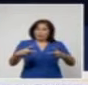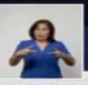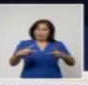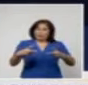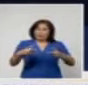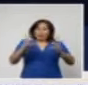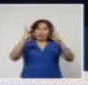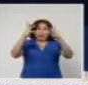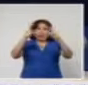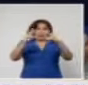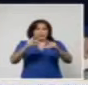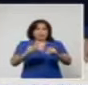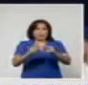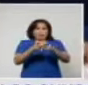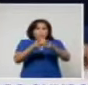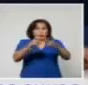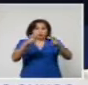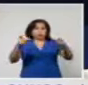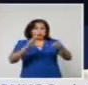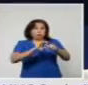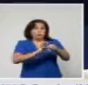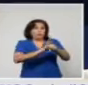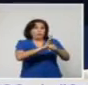cifra de casos confirmados